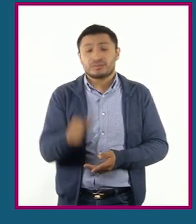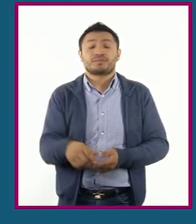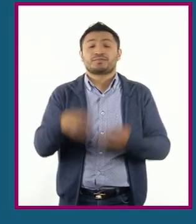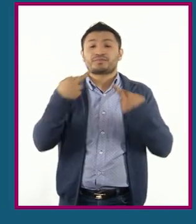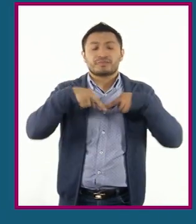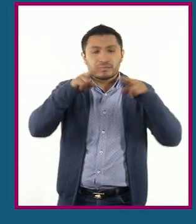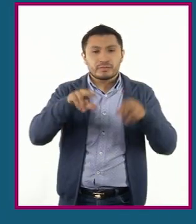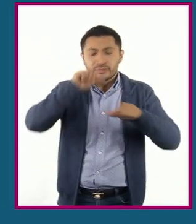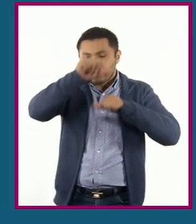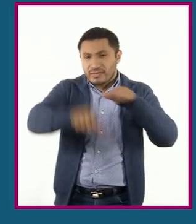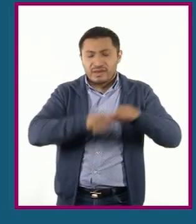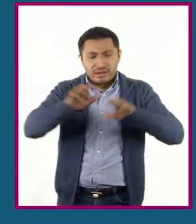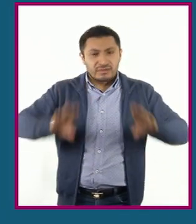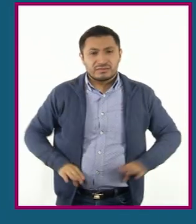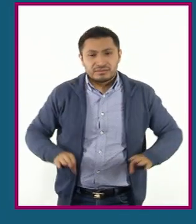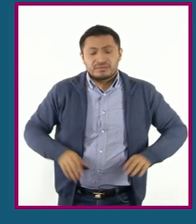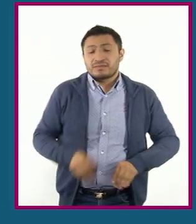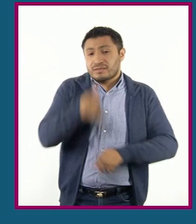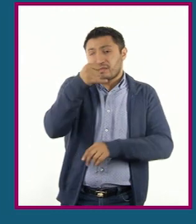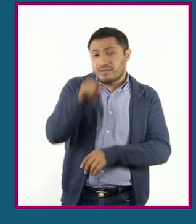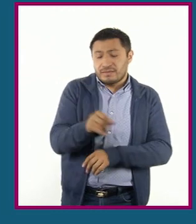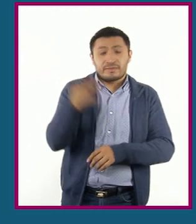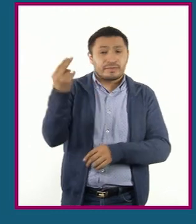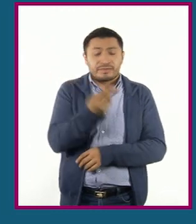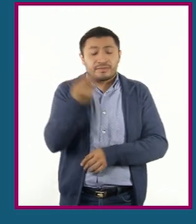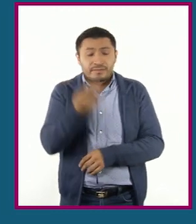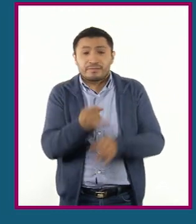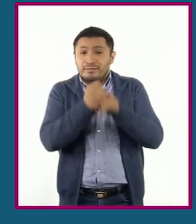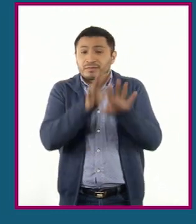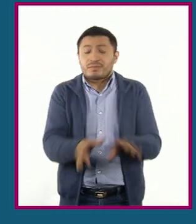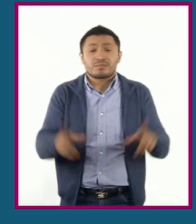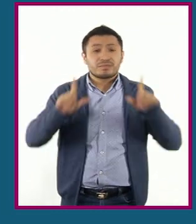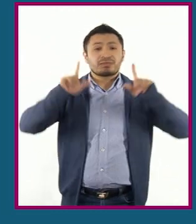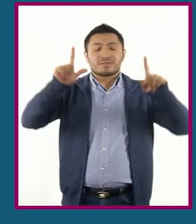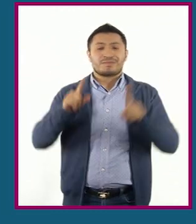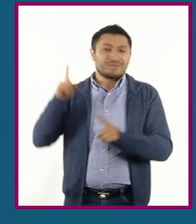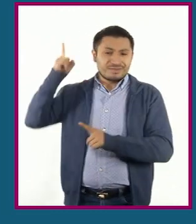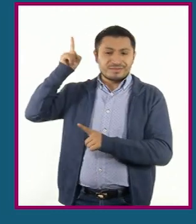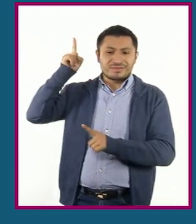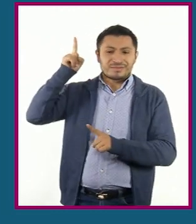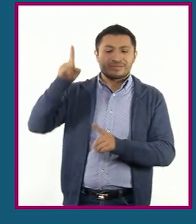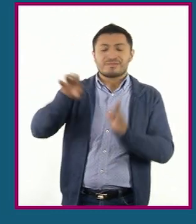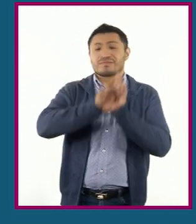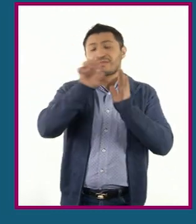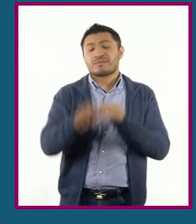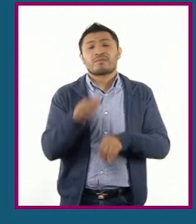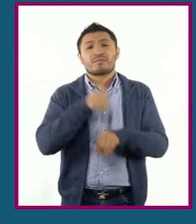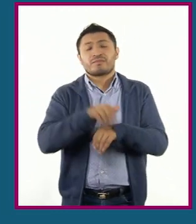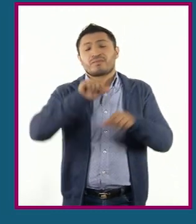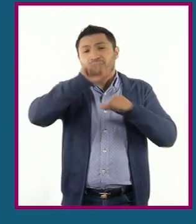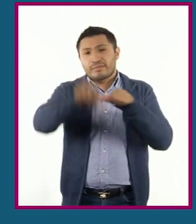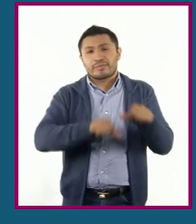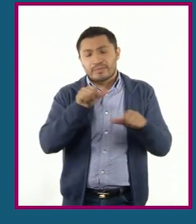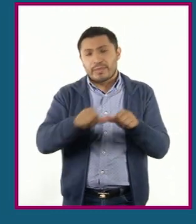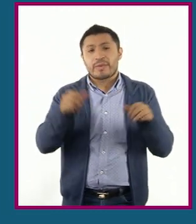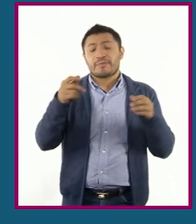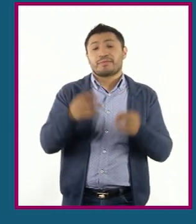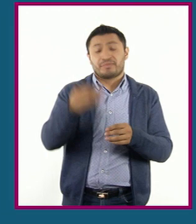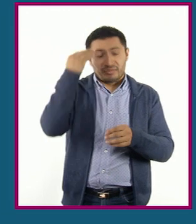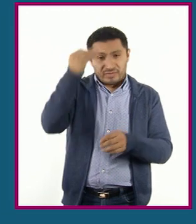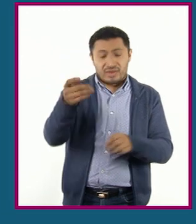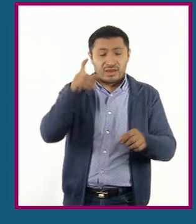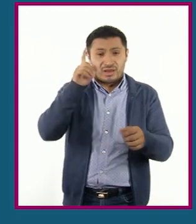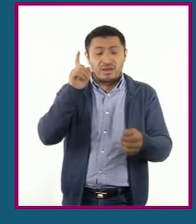átomos de un elemento con este modelo, se necesita la información de la tabla periódica, como el número atómico, el periodo donde se